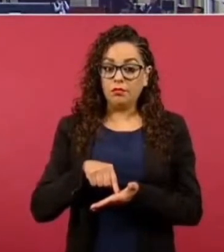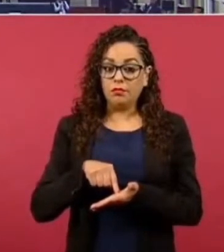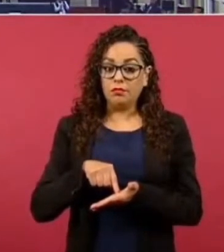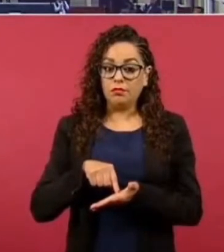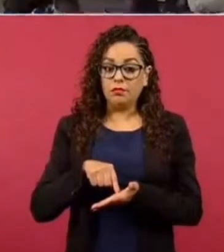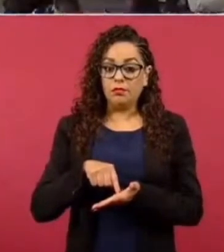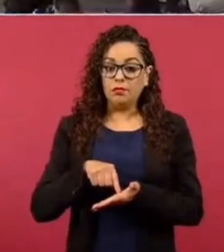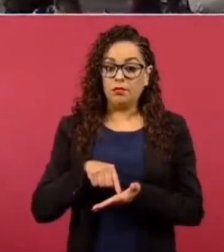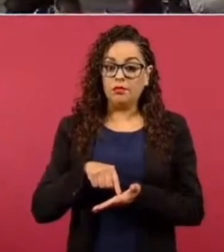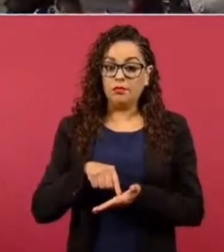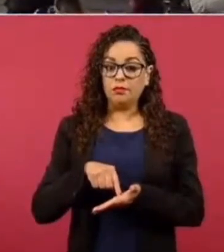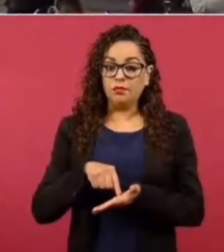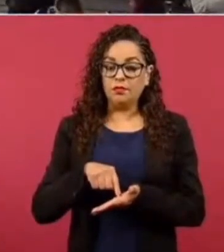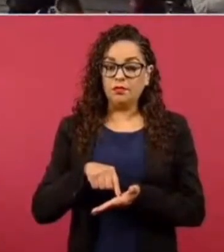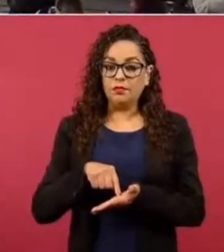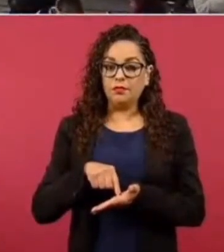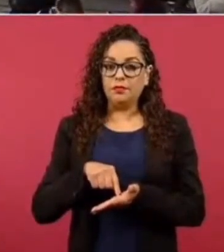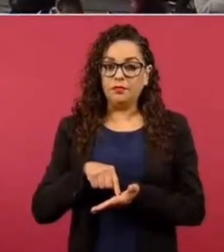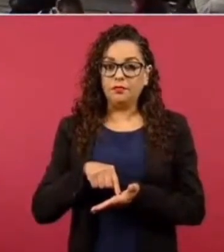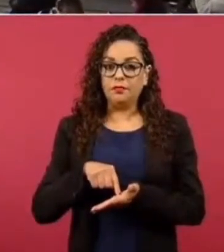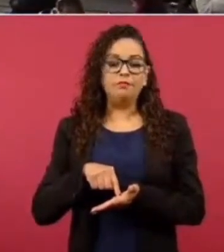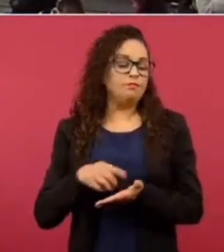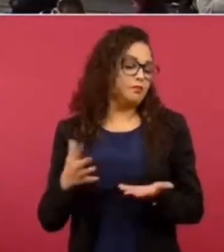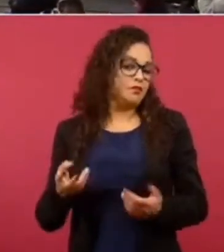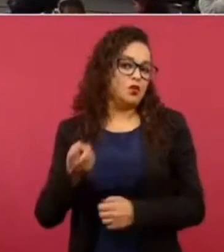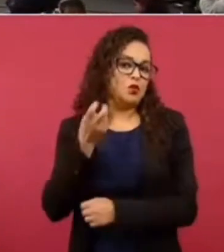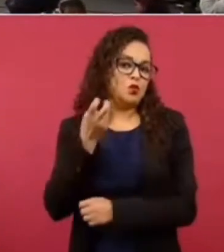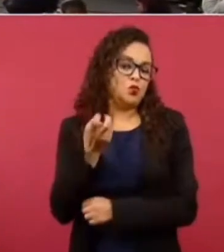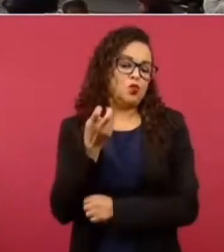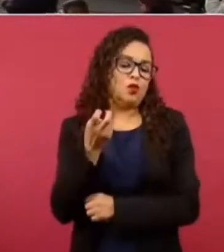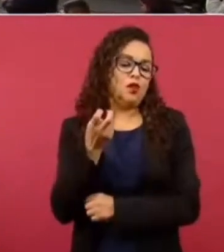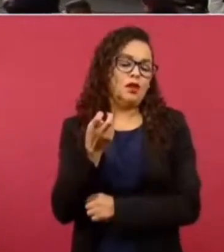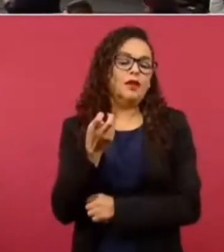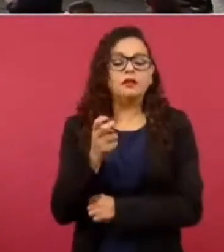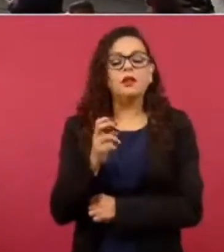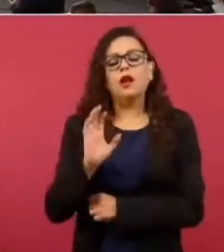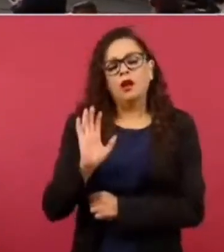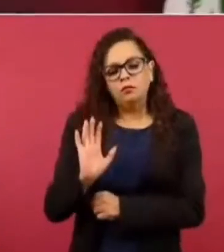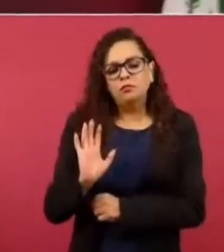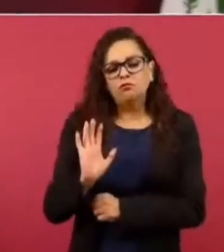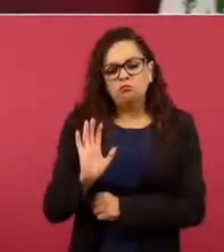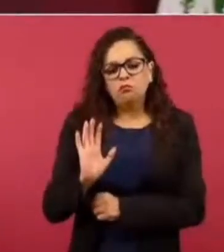Entonces, si va a hablar